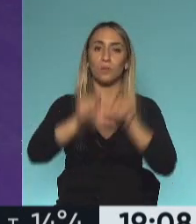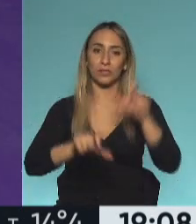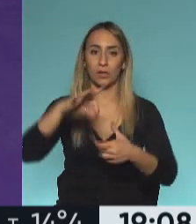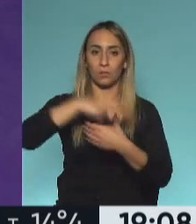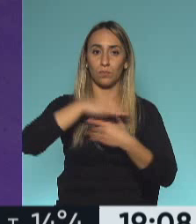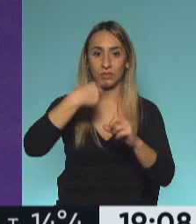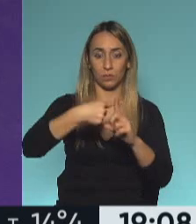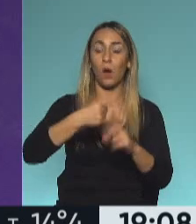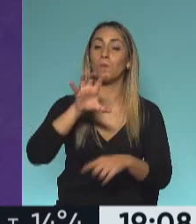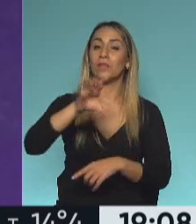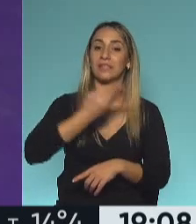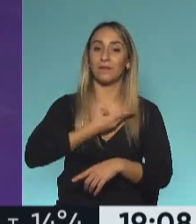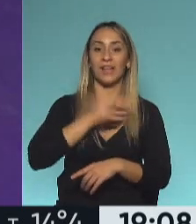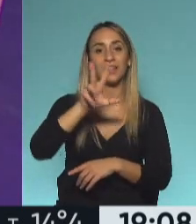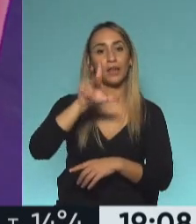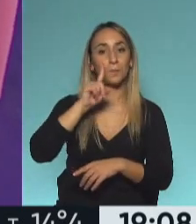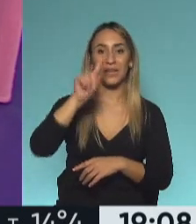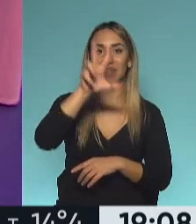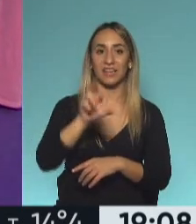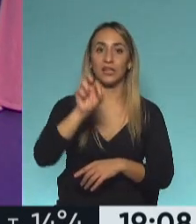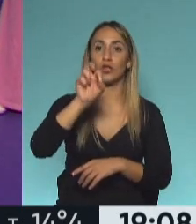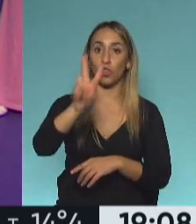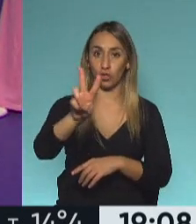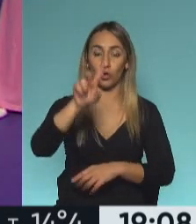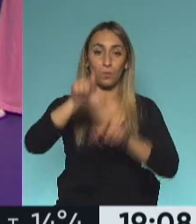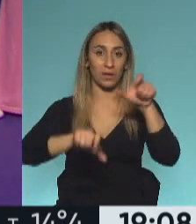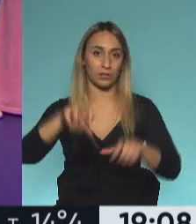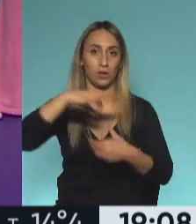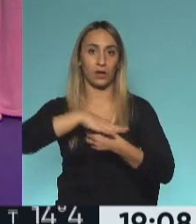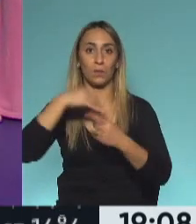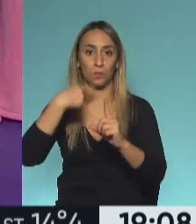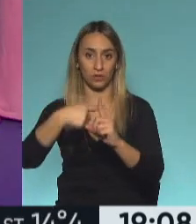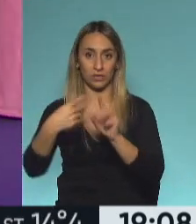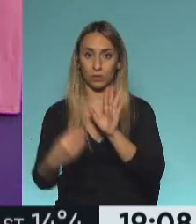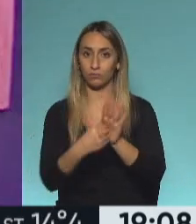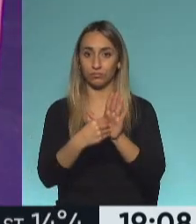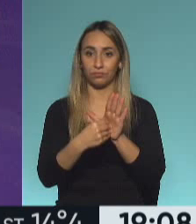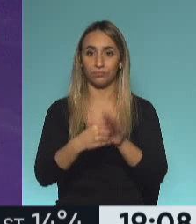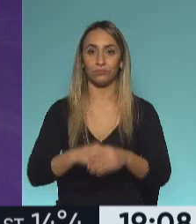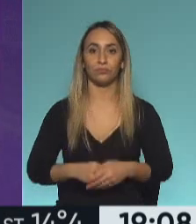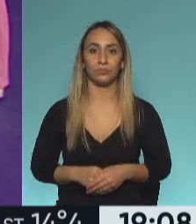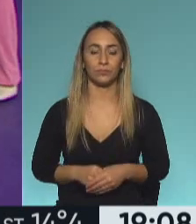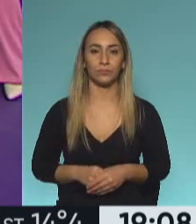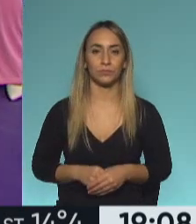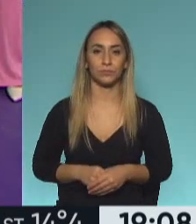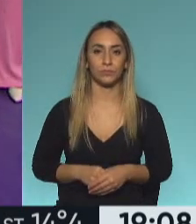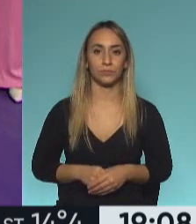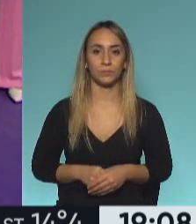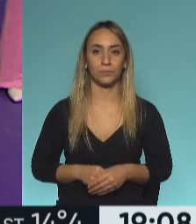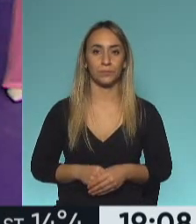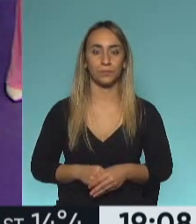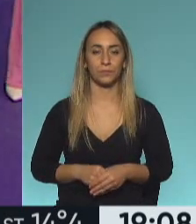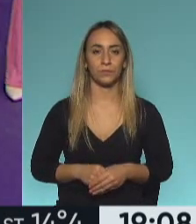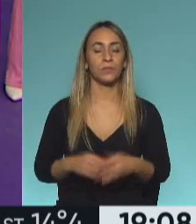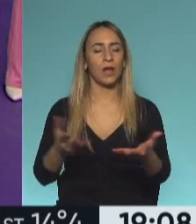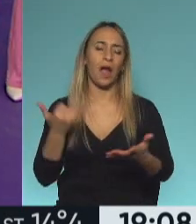Fe, 3.302, arrojó en el registro de sus contagios esa provincia.